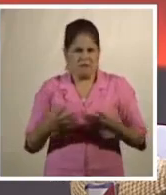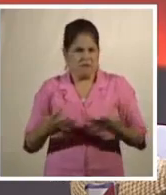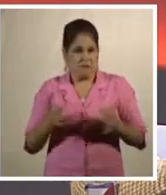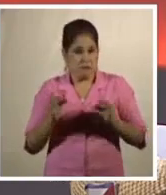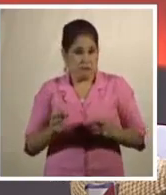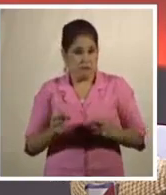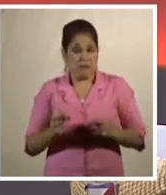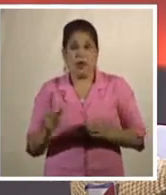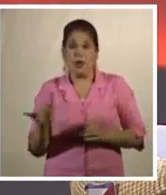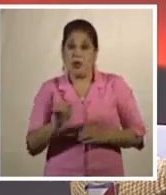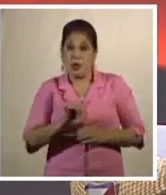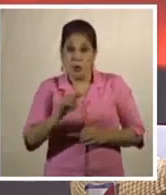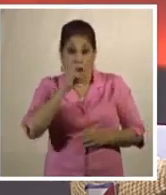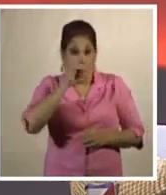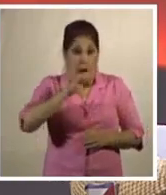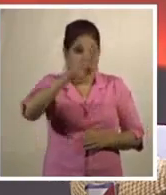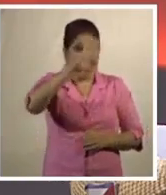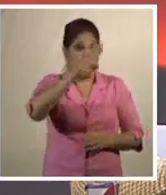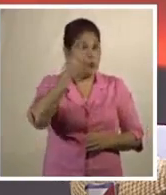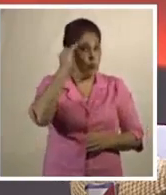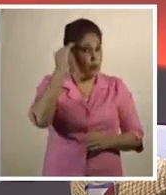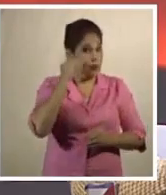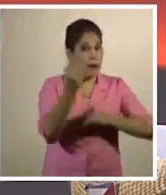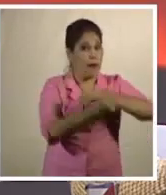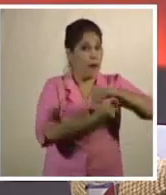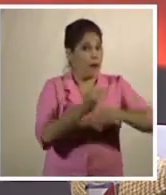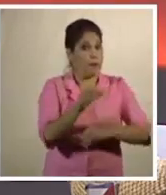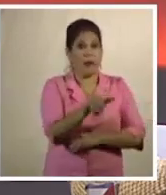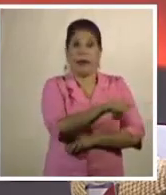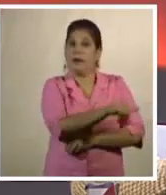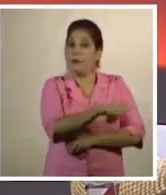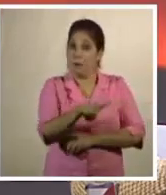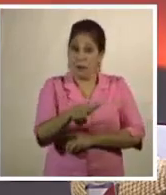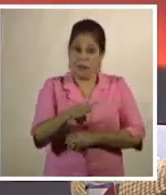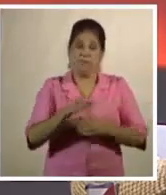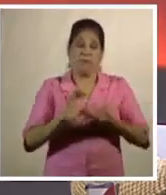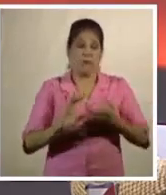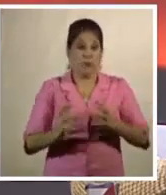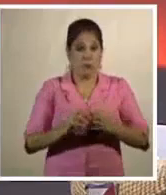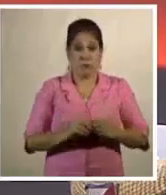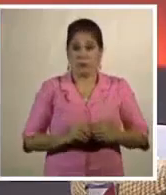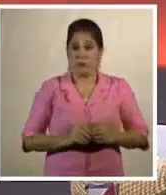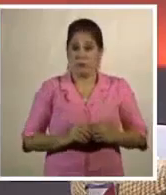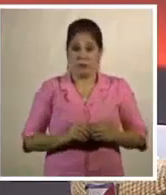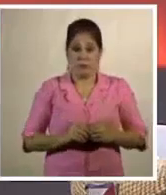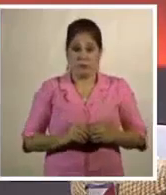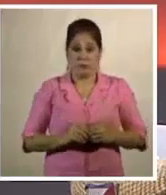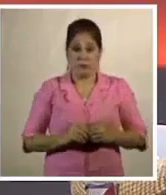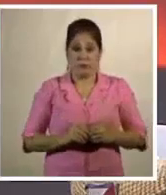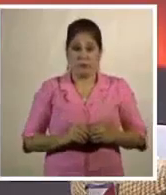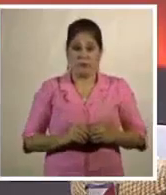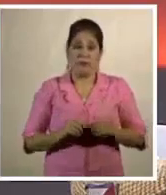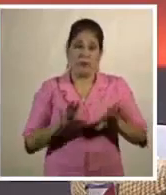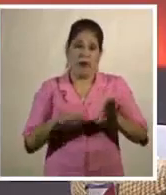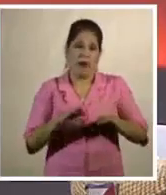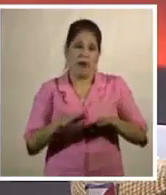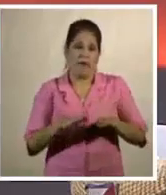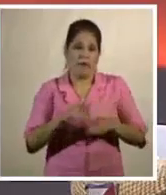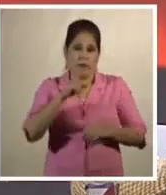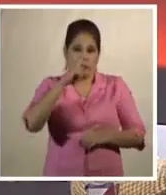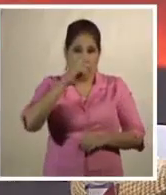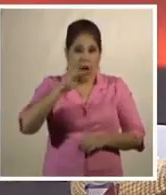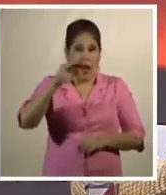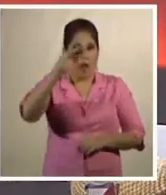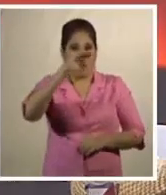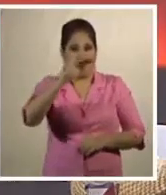qué sucede con eso al mismo tiempo los adultos ya lo decía no han estado tampoco en plenitud de facultades y de emociones positivas